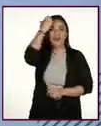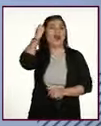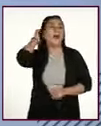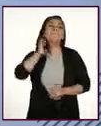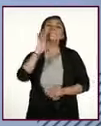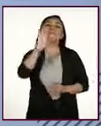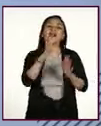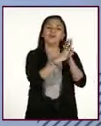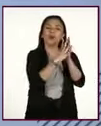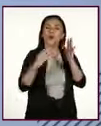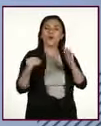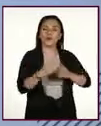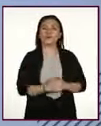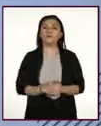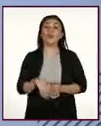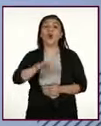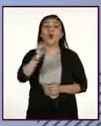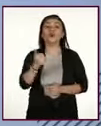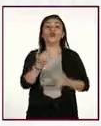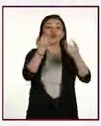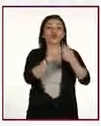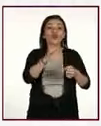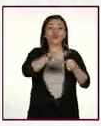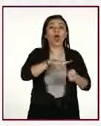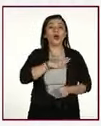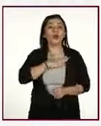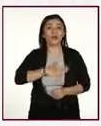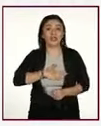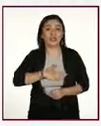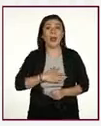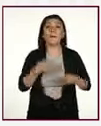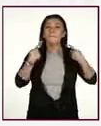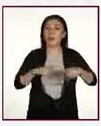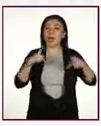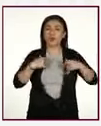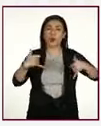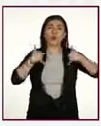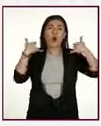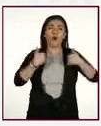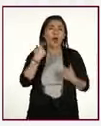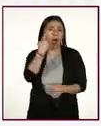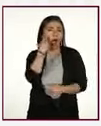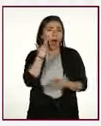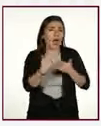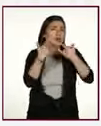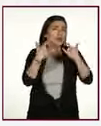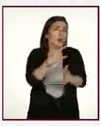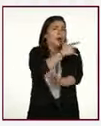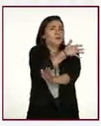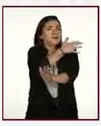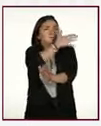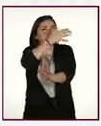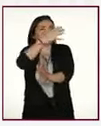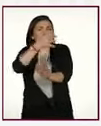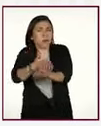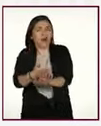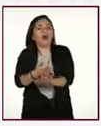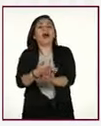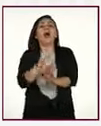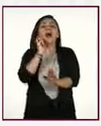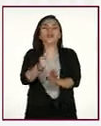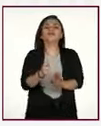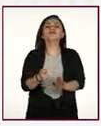Exactamente. Otro es justicia social. Las personas jóvenes históricamente hemos vivido, yo ya no soy joven, pero lo viví,